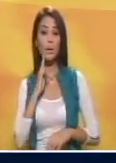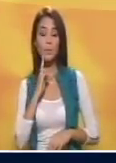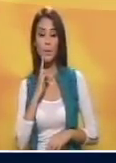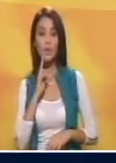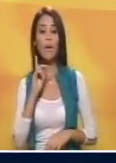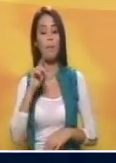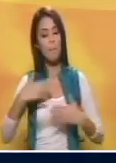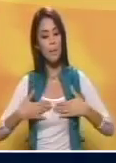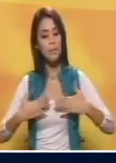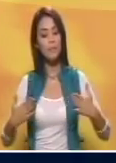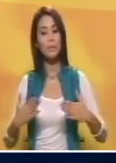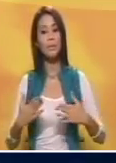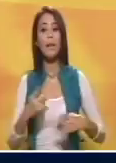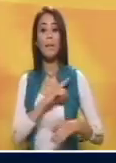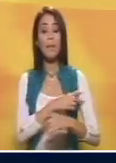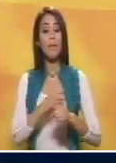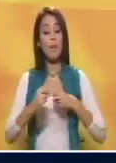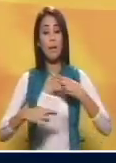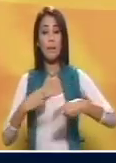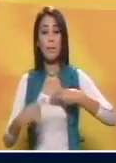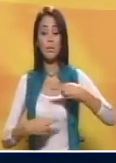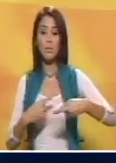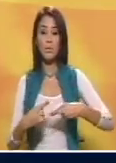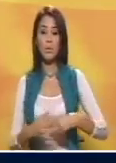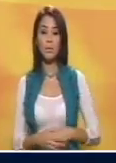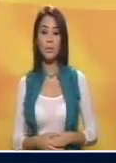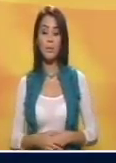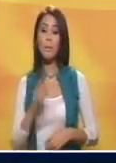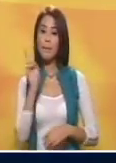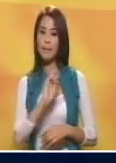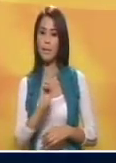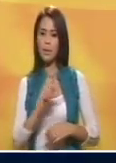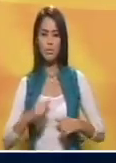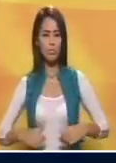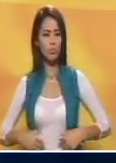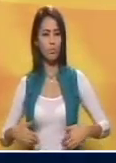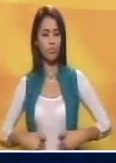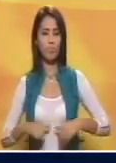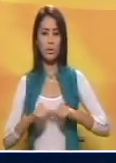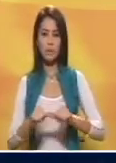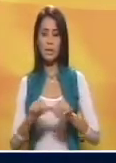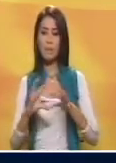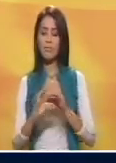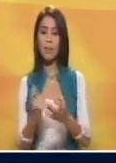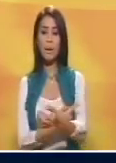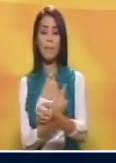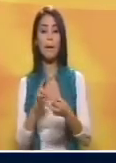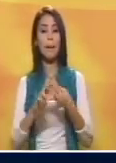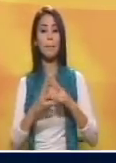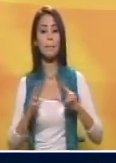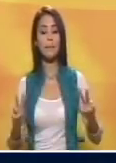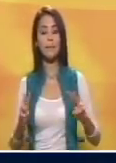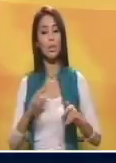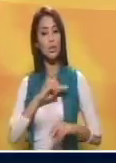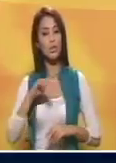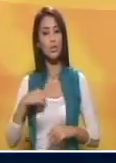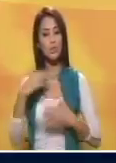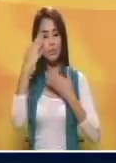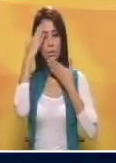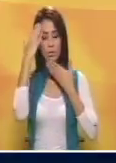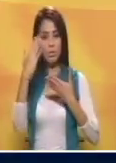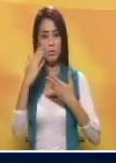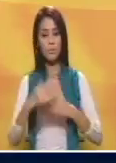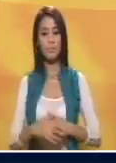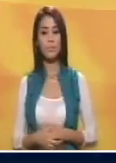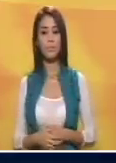disposición de las fuerzas de la revolución a que Venezuela mantenga su cauce de fraternidad, de hermandad y de paz. Así que nosotros la saludamos y como